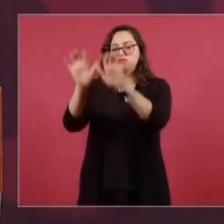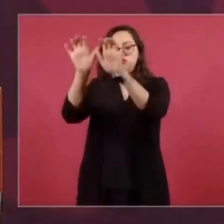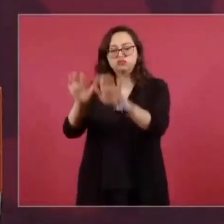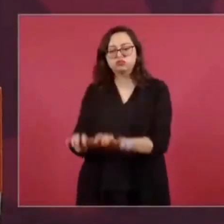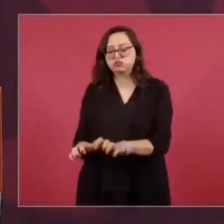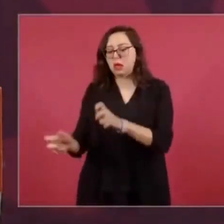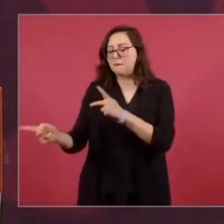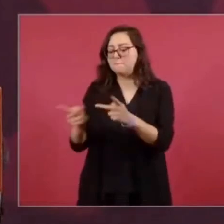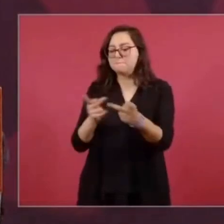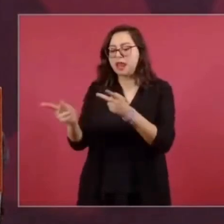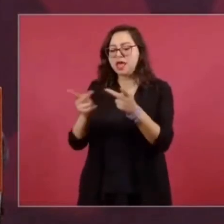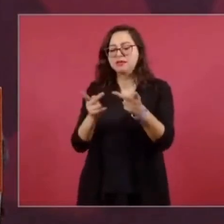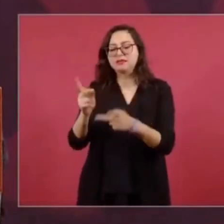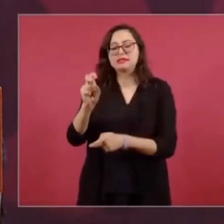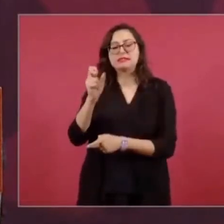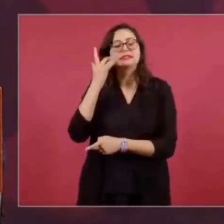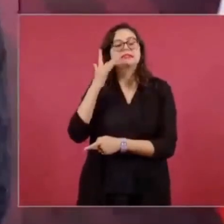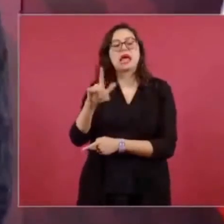y se da a conocer.